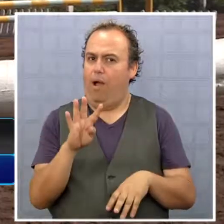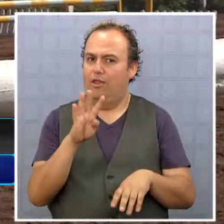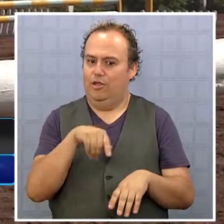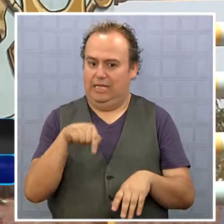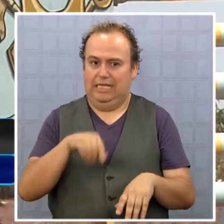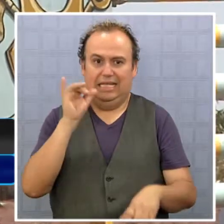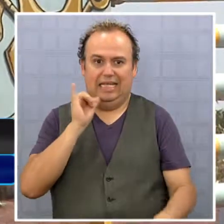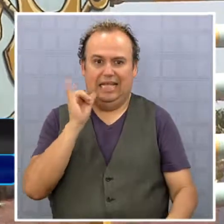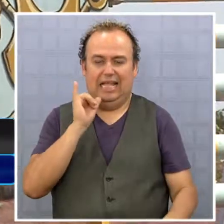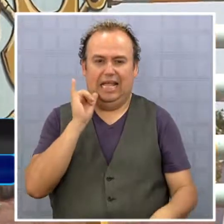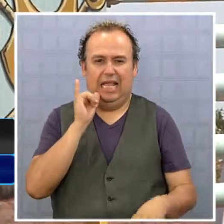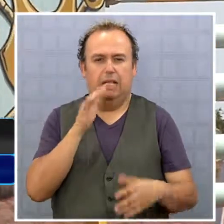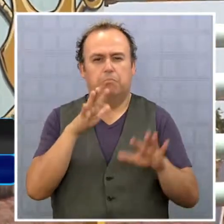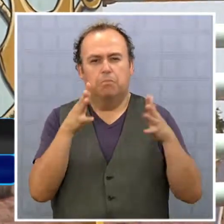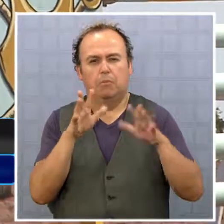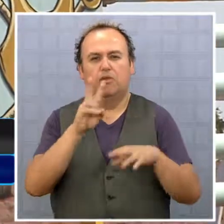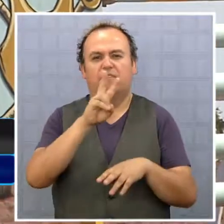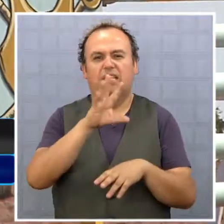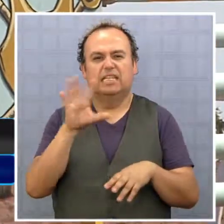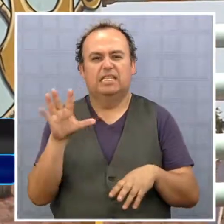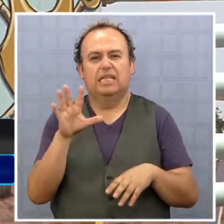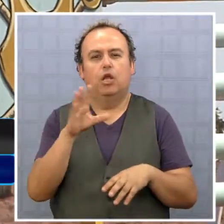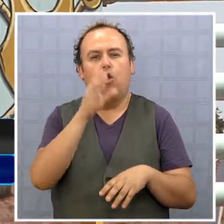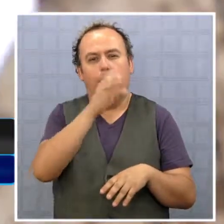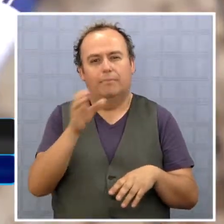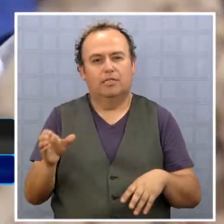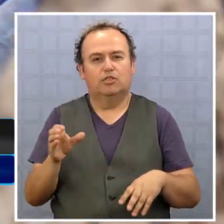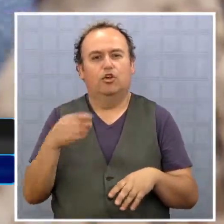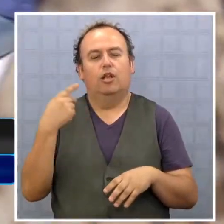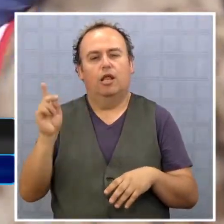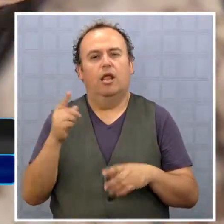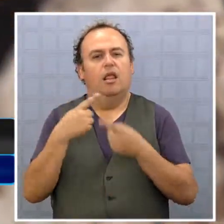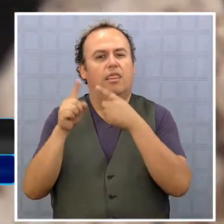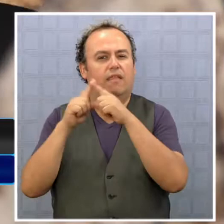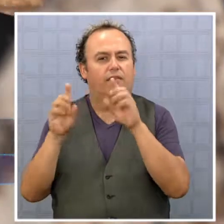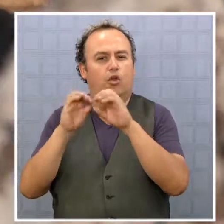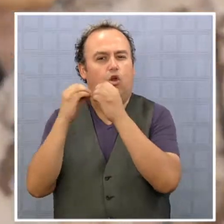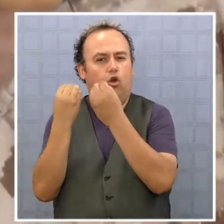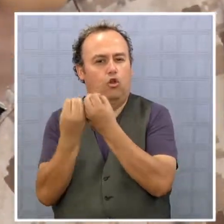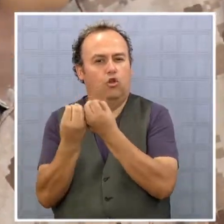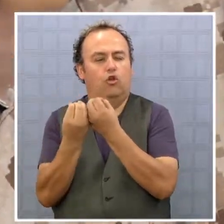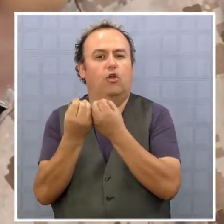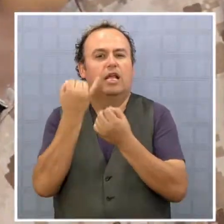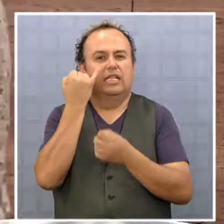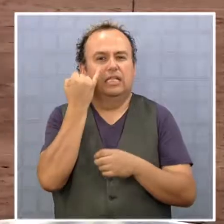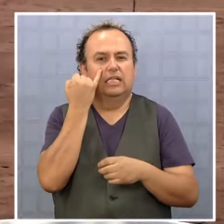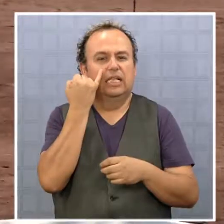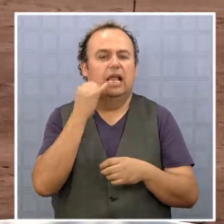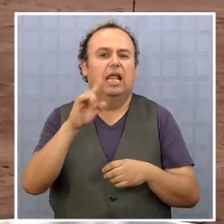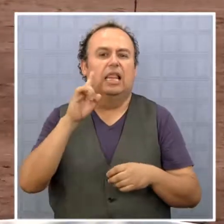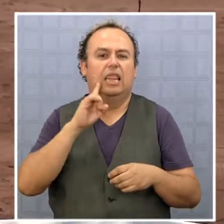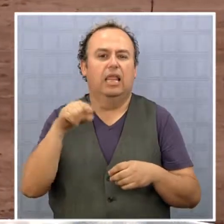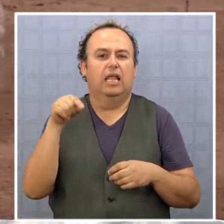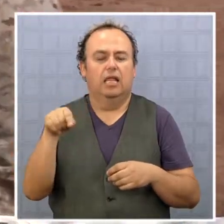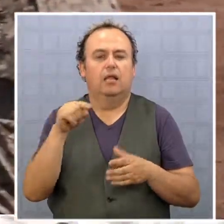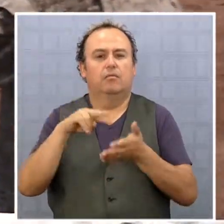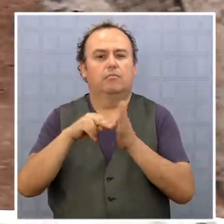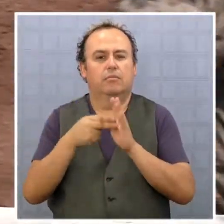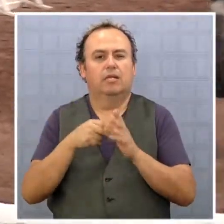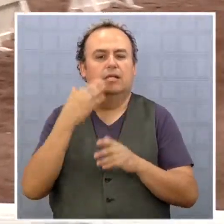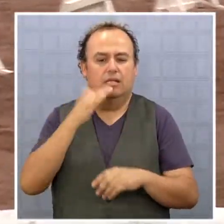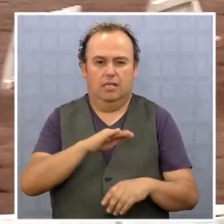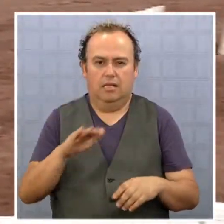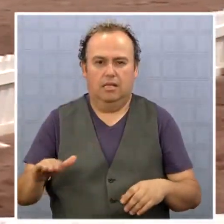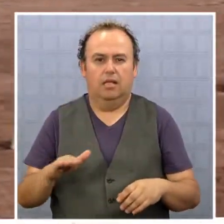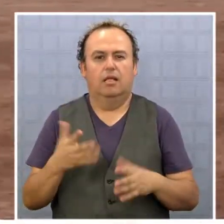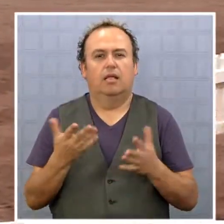en Iquique, tiene un promedio de 25 pacientes al año, provenientes de organizaciones e instituciones que atienden a personas y